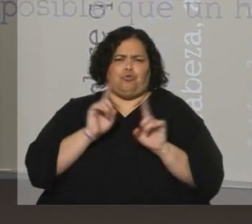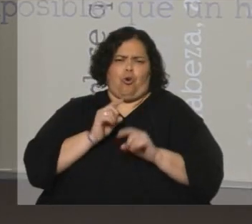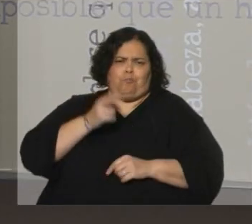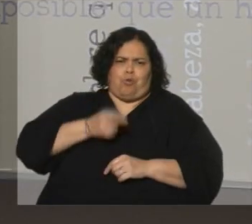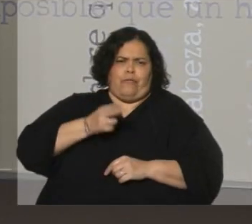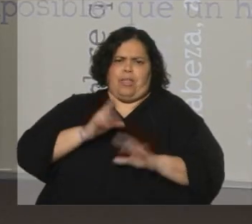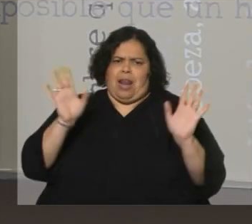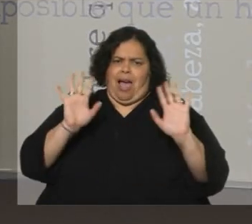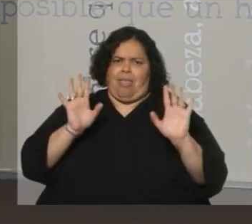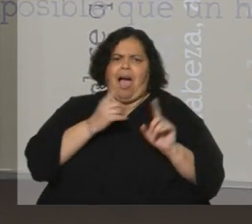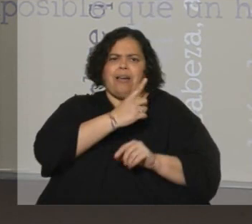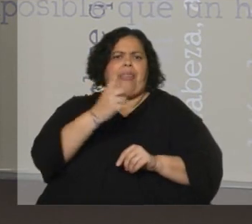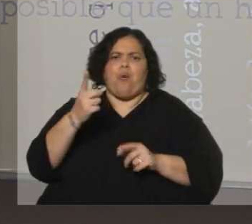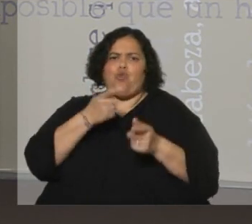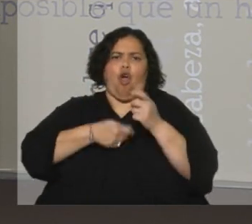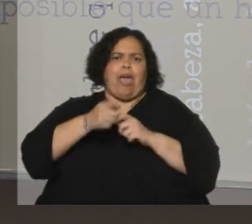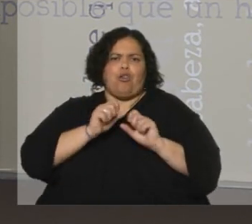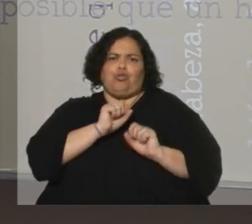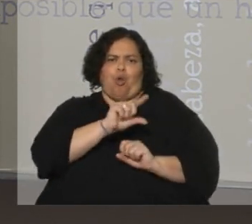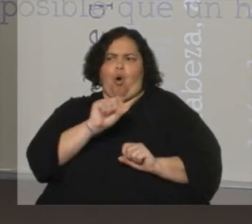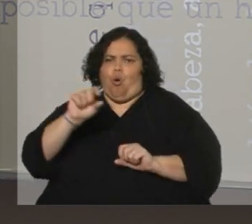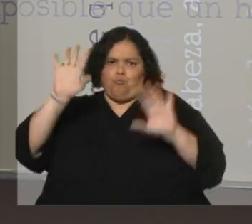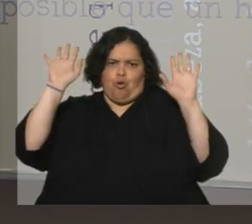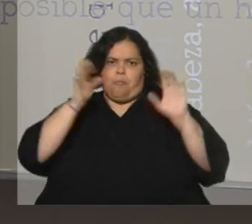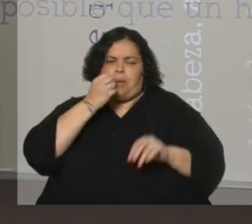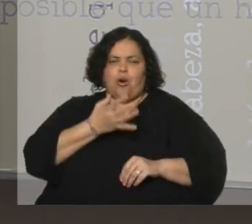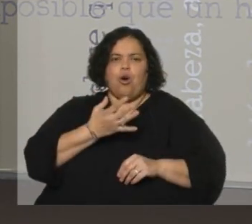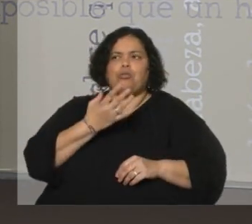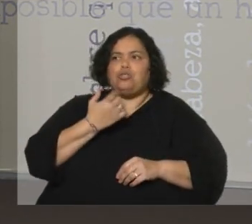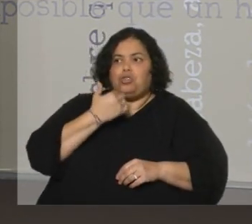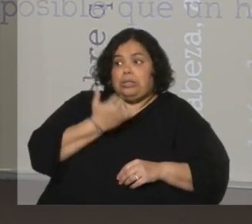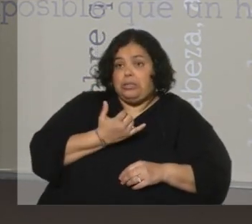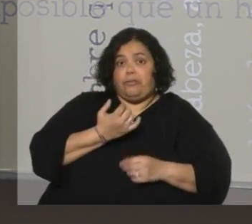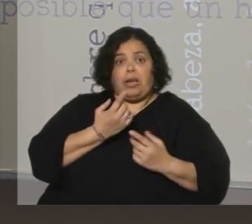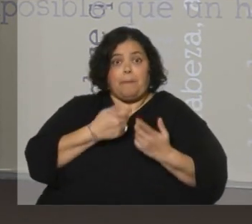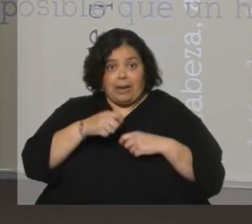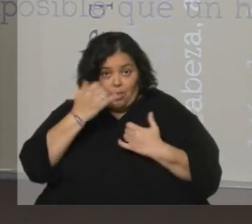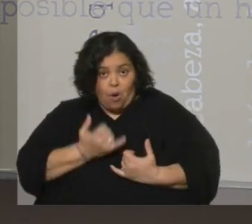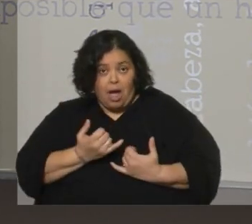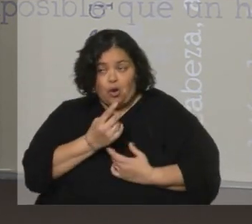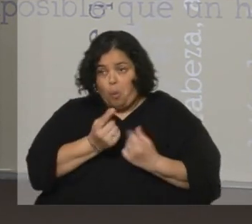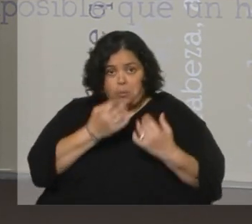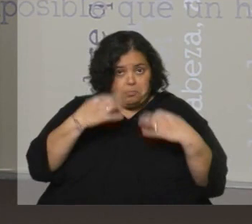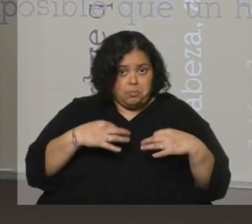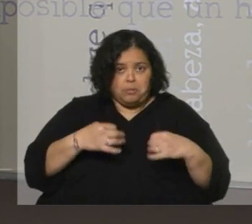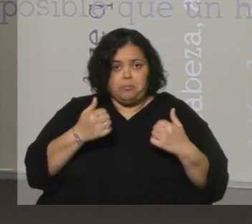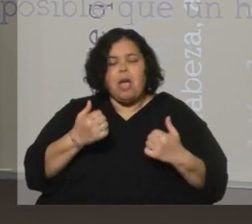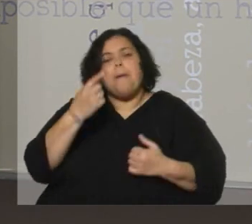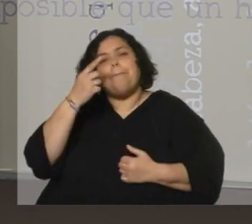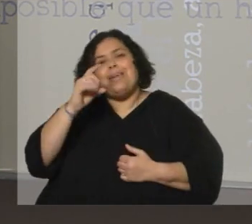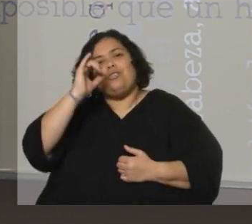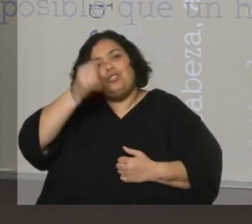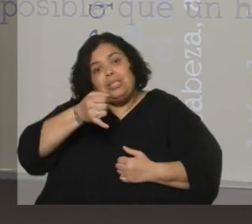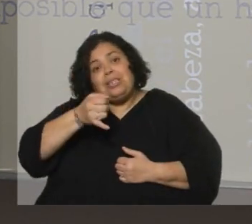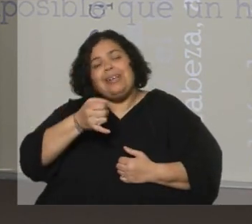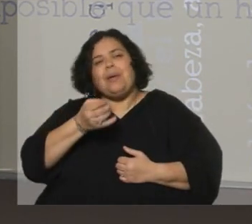nada que cada uno haga el negocio que entienda este mejor si le sirve y tiene un mercado que que lo haga lo que sí entendemos que está bueno que las cosas